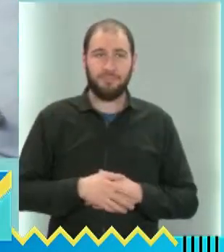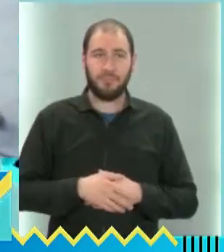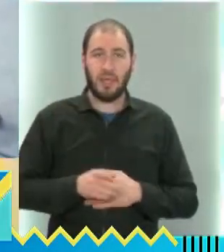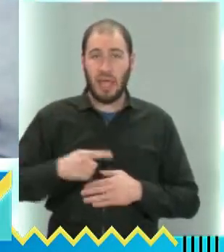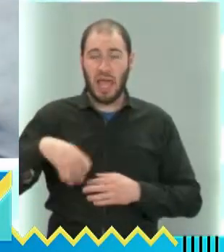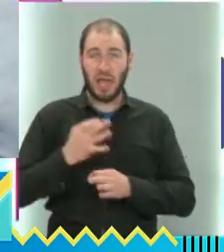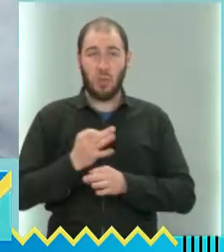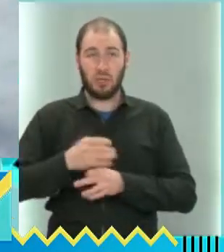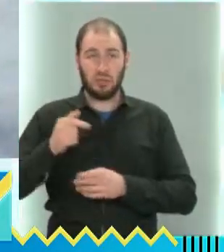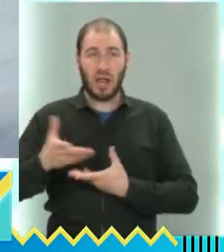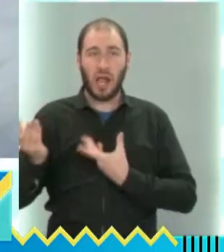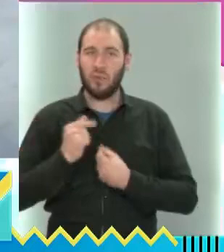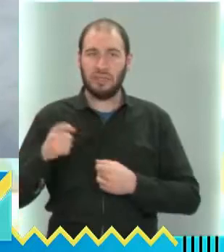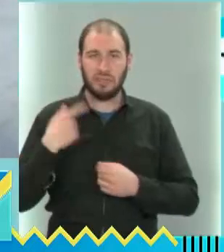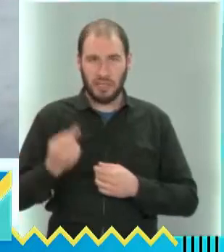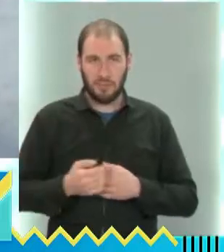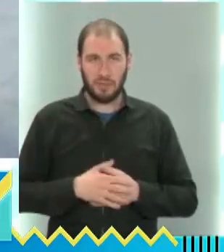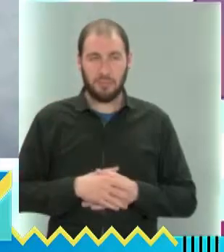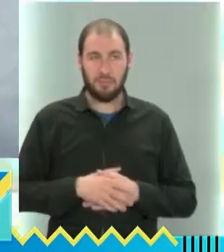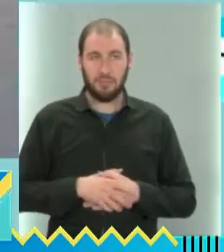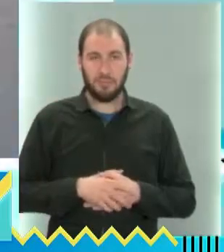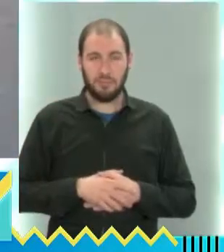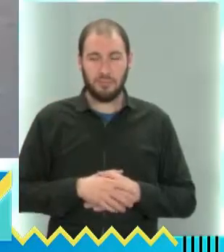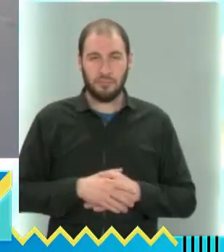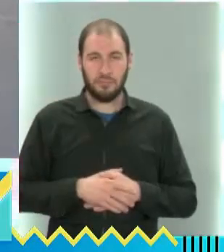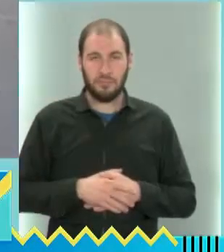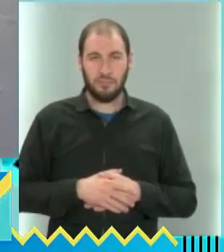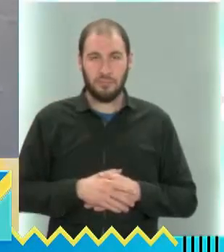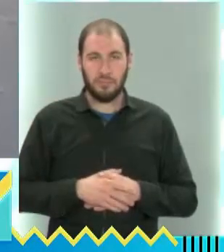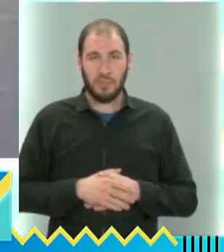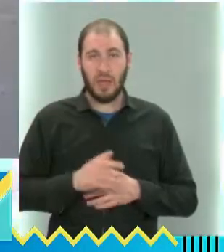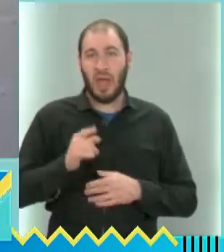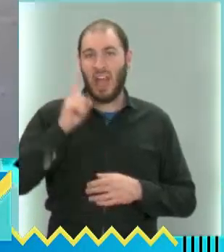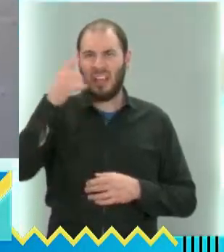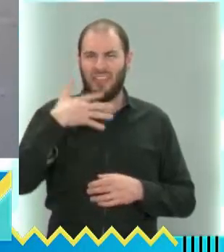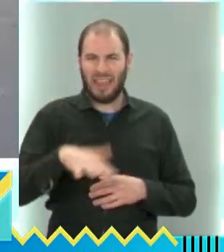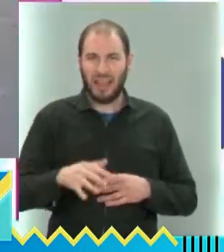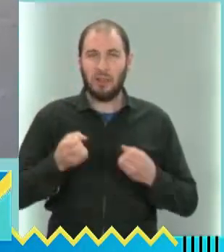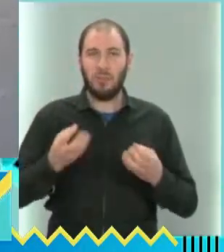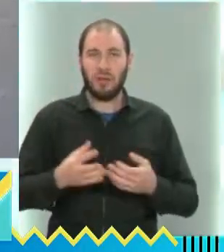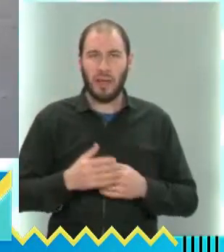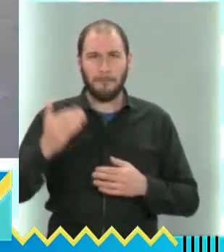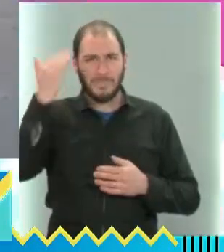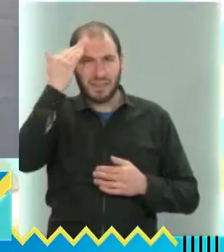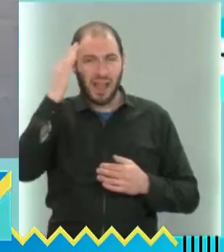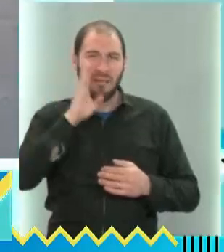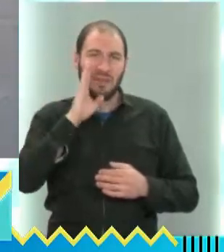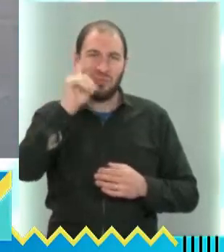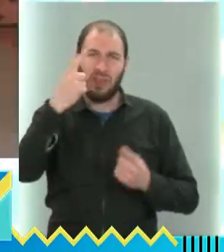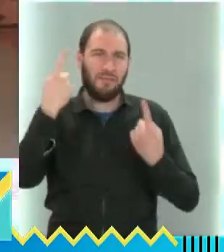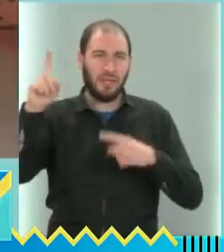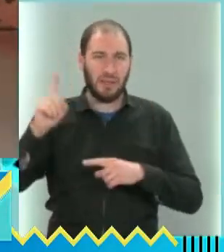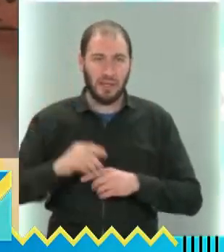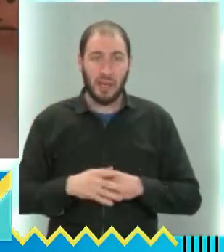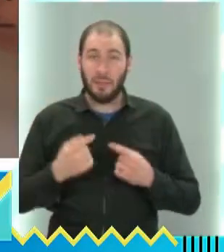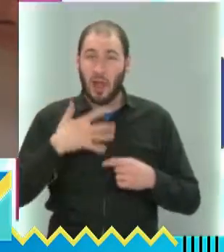nuestra educación nos ha permitido siempre ser eso. Y allá no lo entienden, ¿viste? Porque la mentalidad americana es distinta.